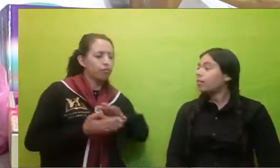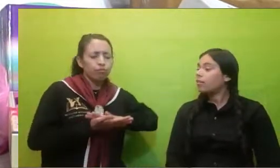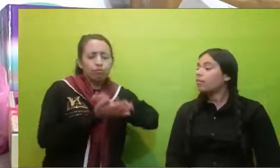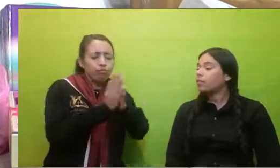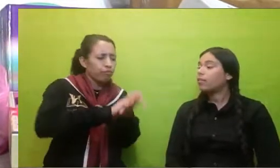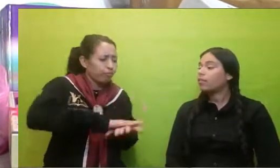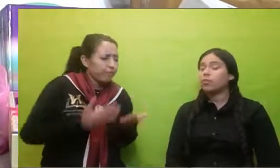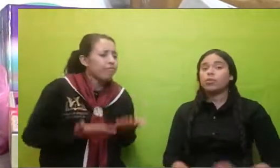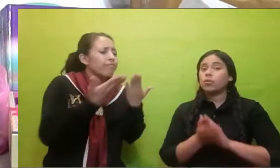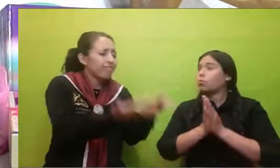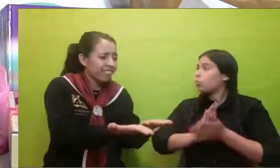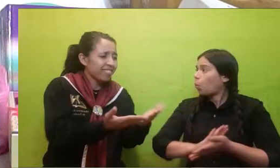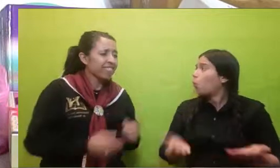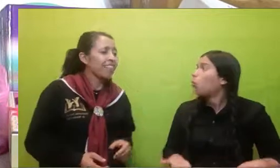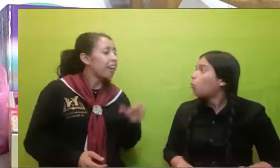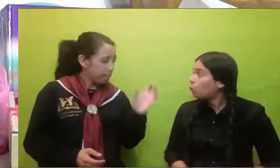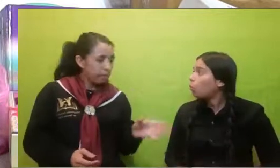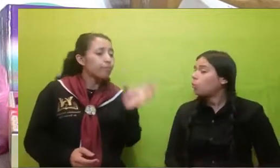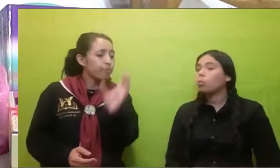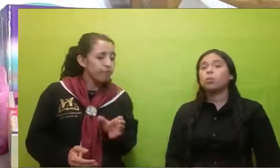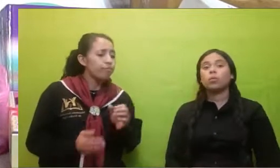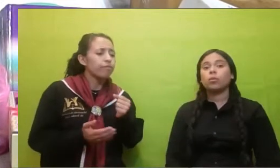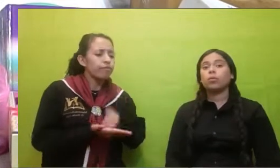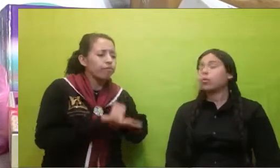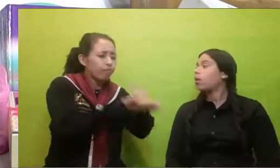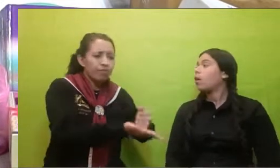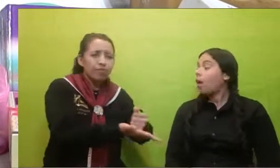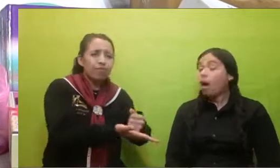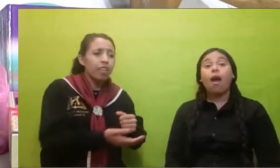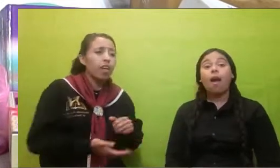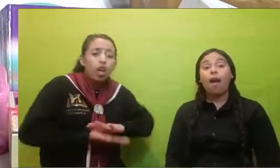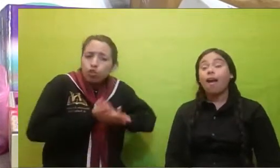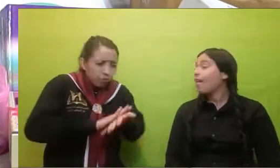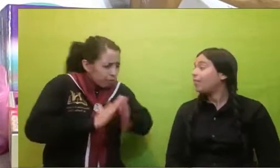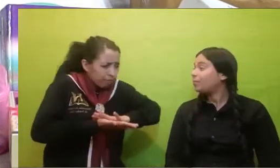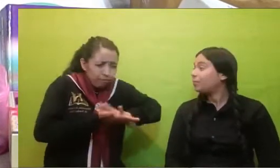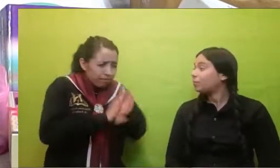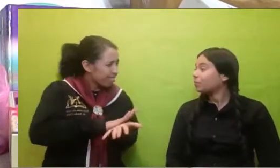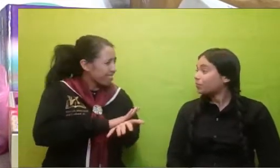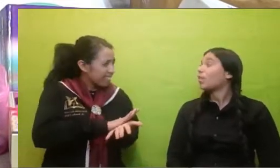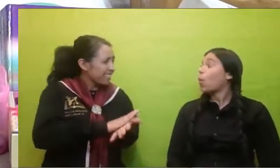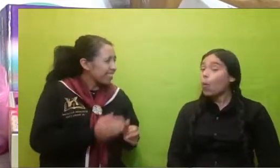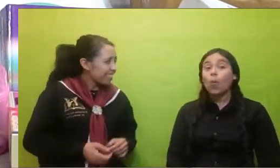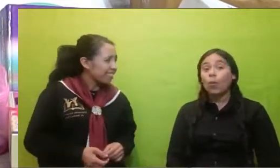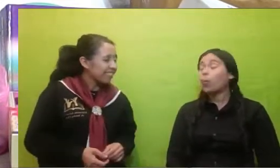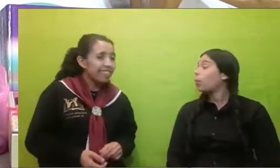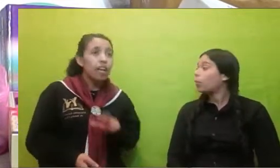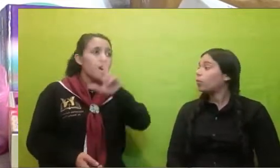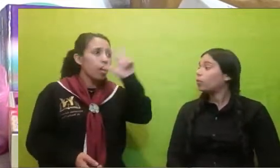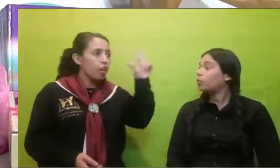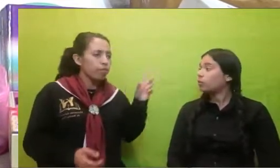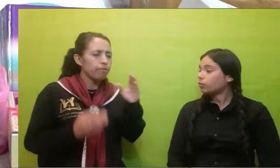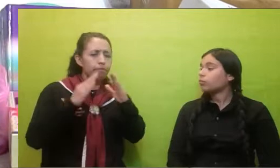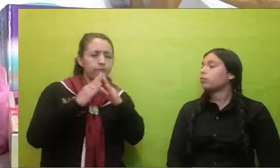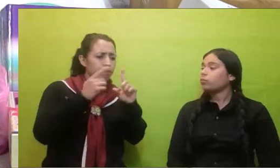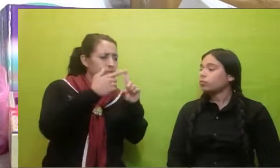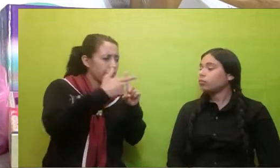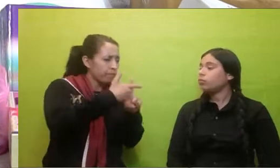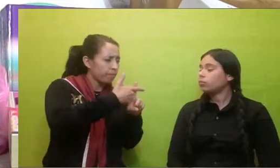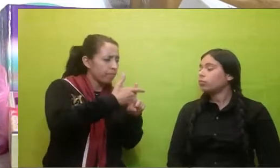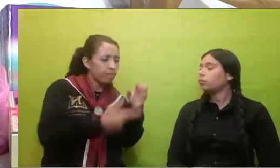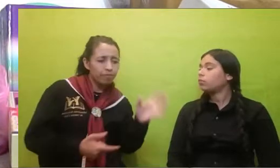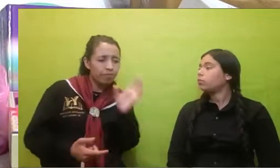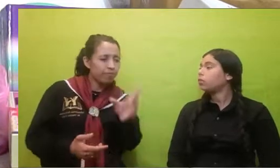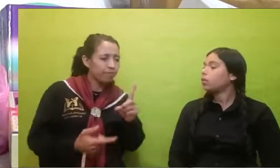felices y daban todo lo que tenían para poder ir en ayuda de las otras personas. ¿Y saben qué? Todo, todo, todo,